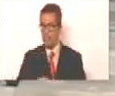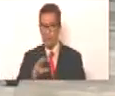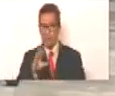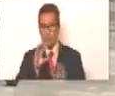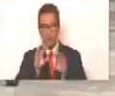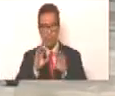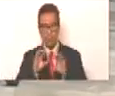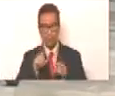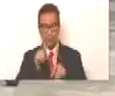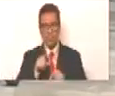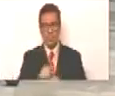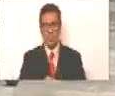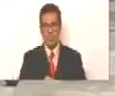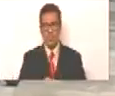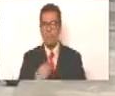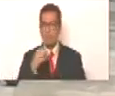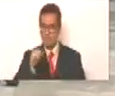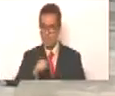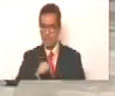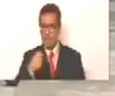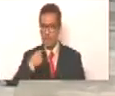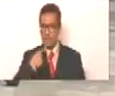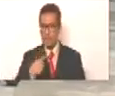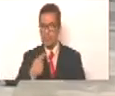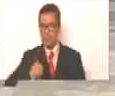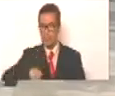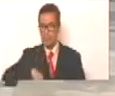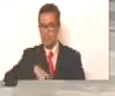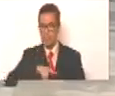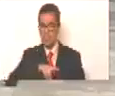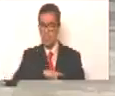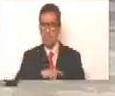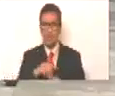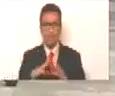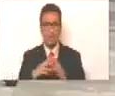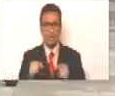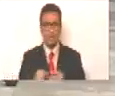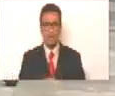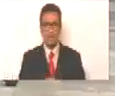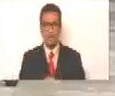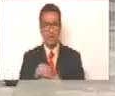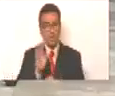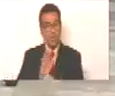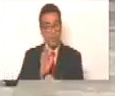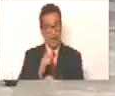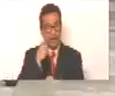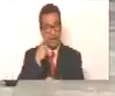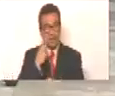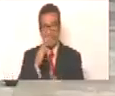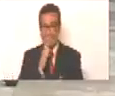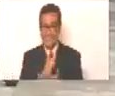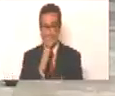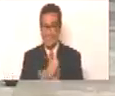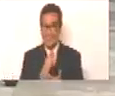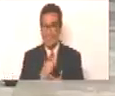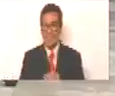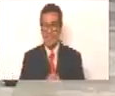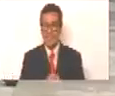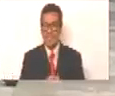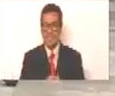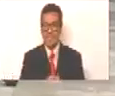Pero era así. Y entonces nosotras, bueno, nos cuidábamos. Siempre estábamos de lo